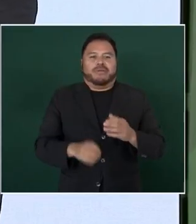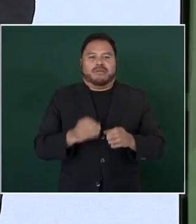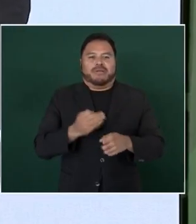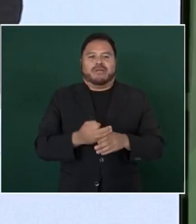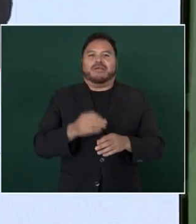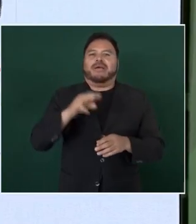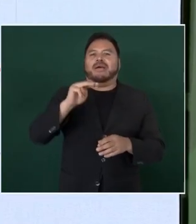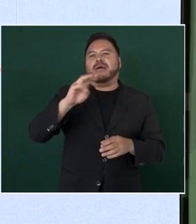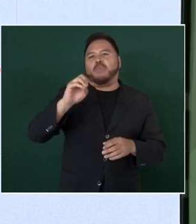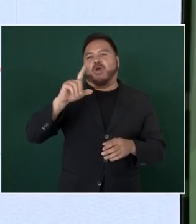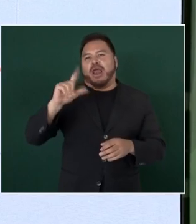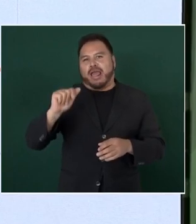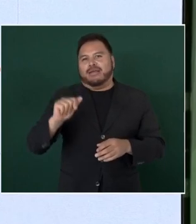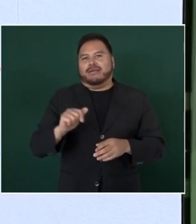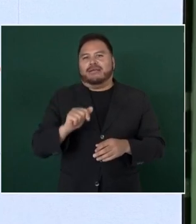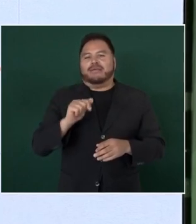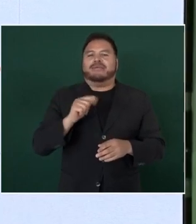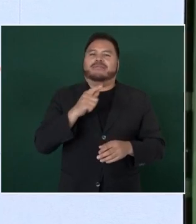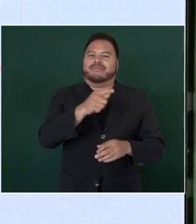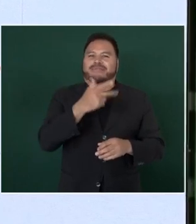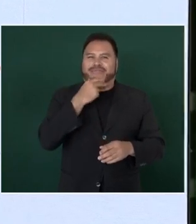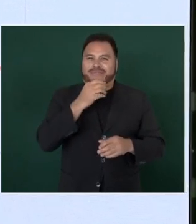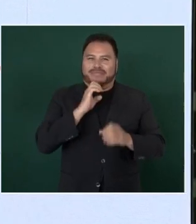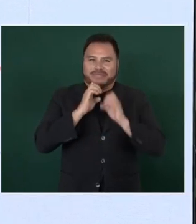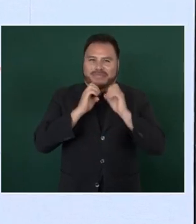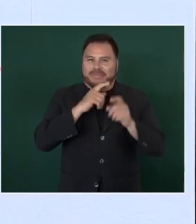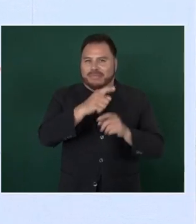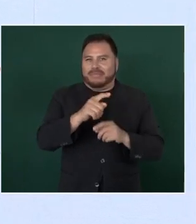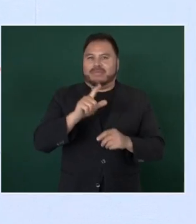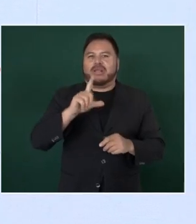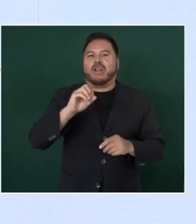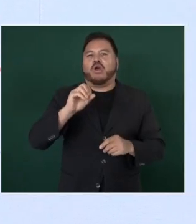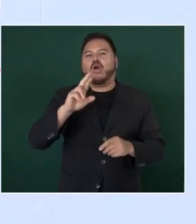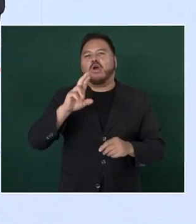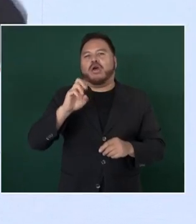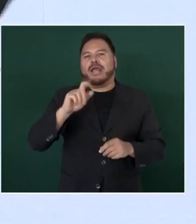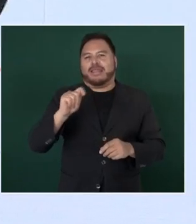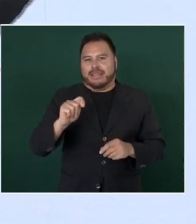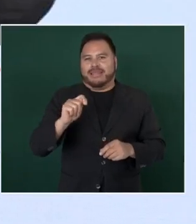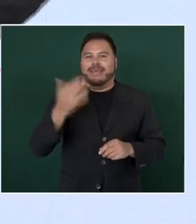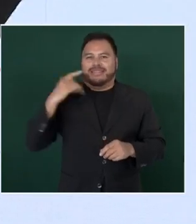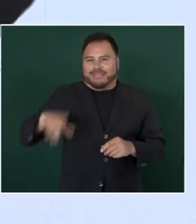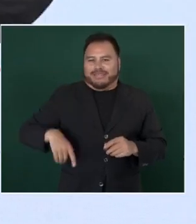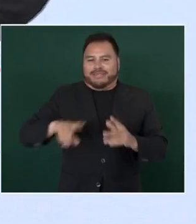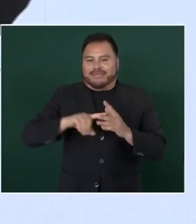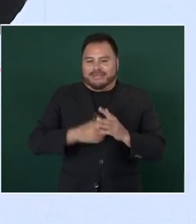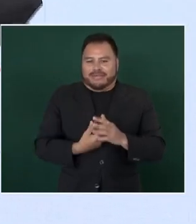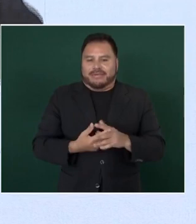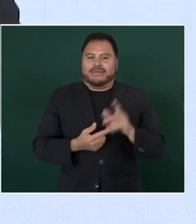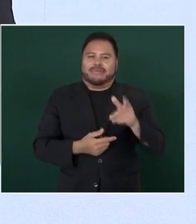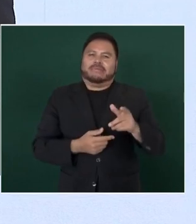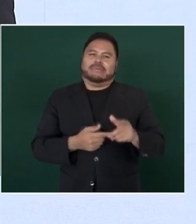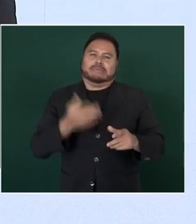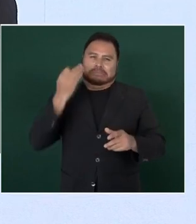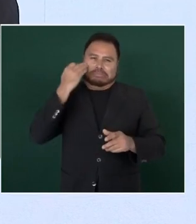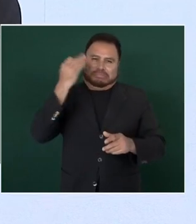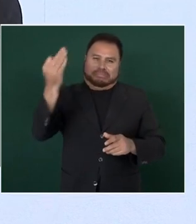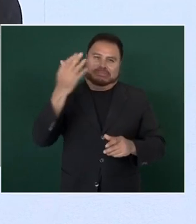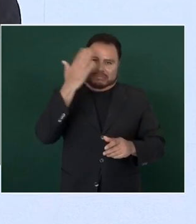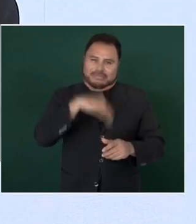de Mola, cuando empezaba el gobierno, porque ya lleva tiempo,